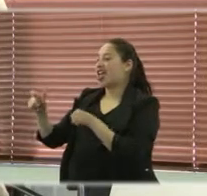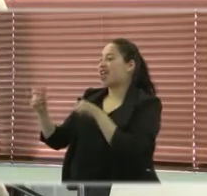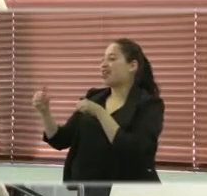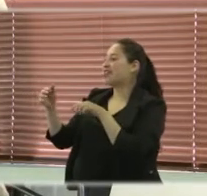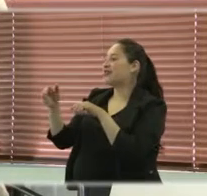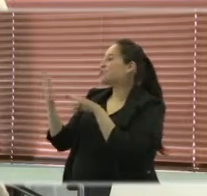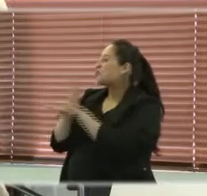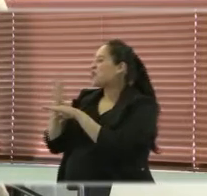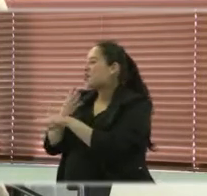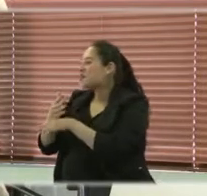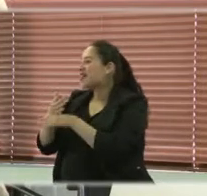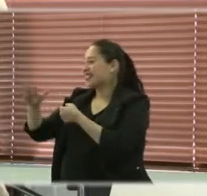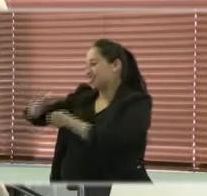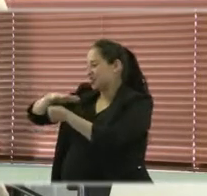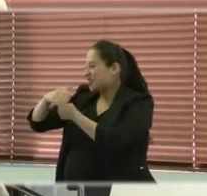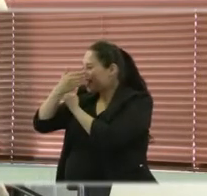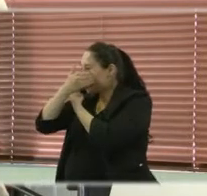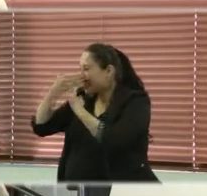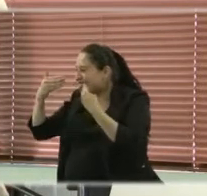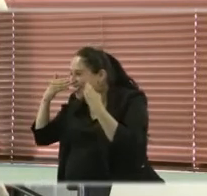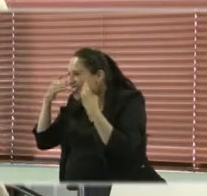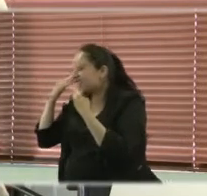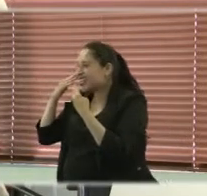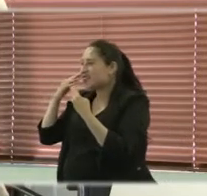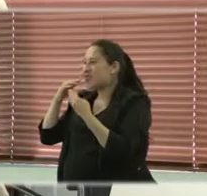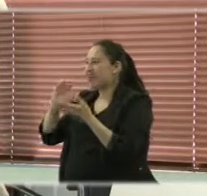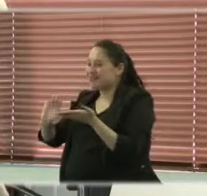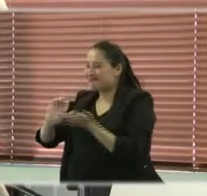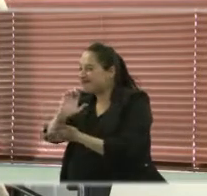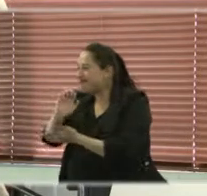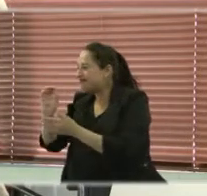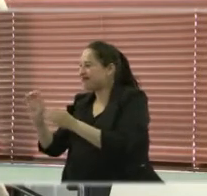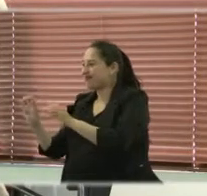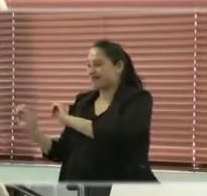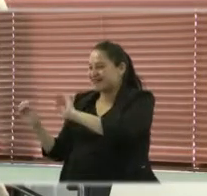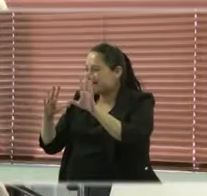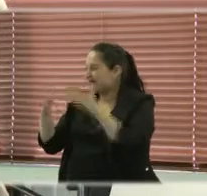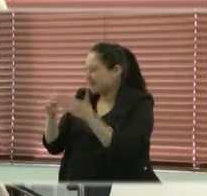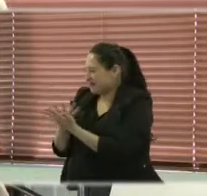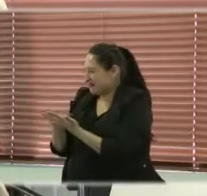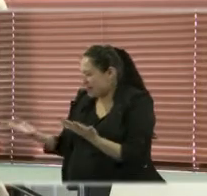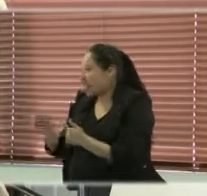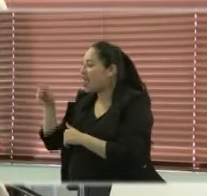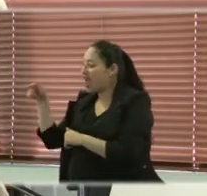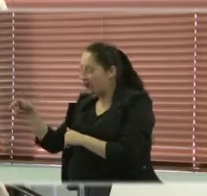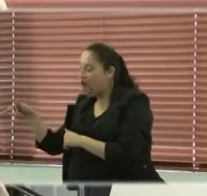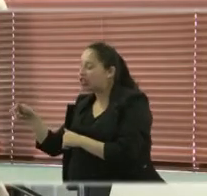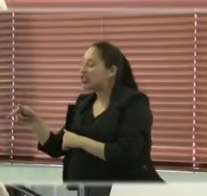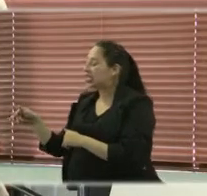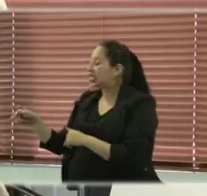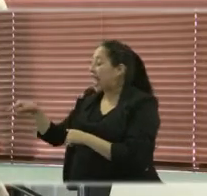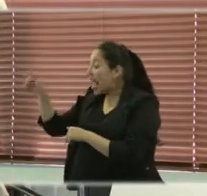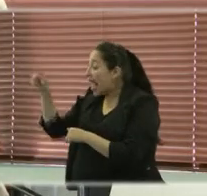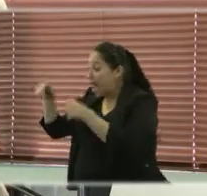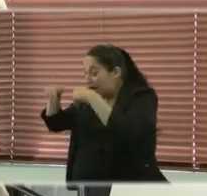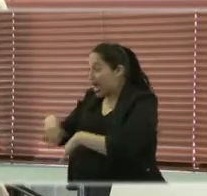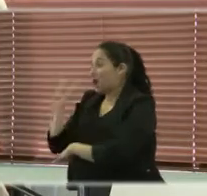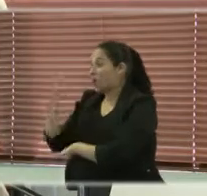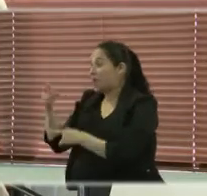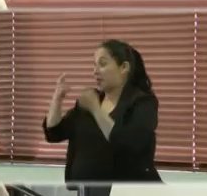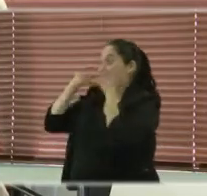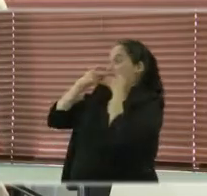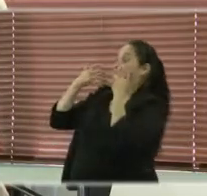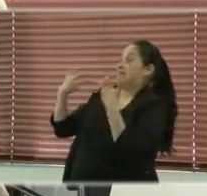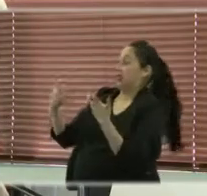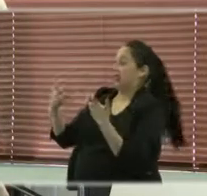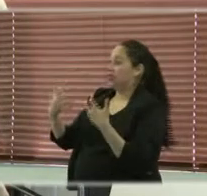rural entre otros pero nunca visto proyectos para trabajar con personas con discapacidad Esto es así para todos los países porque pasa esto que se podría